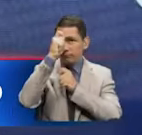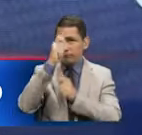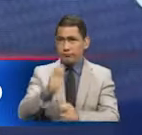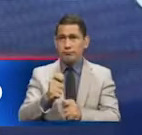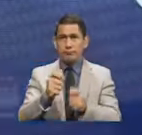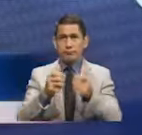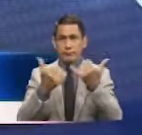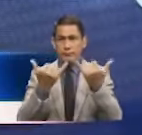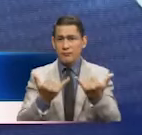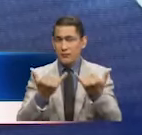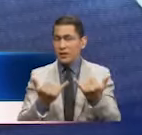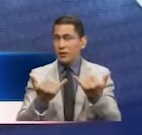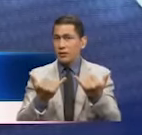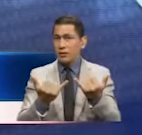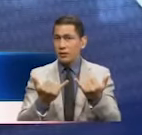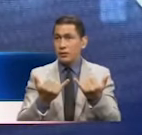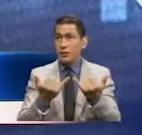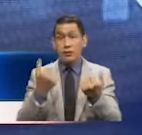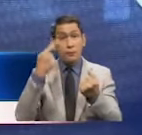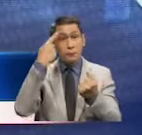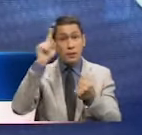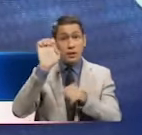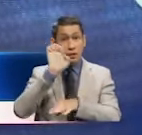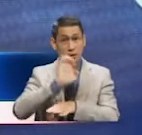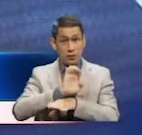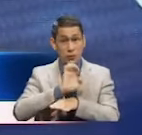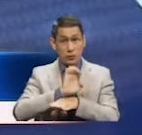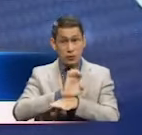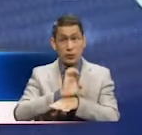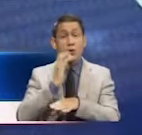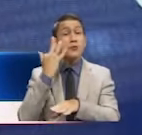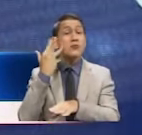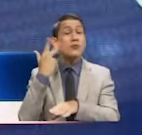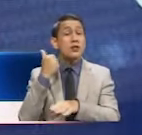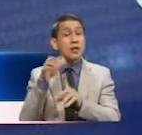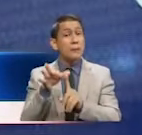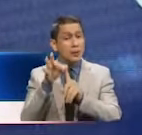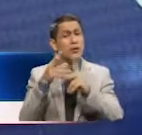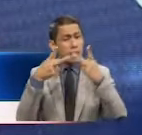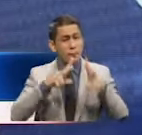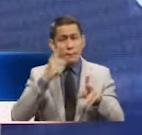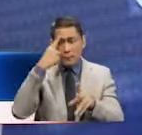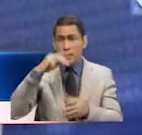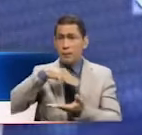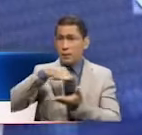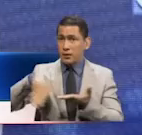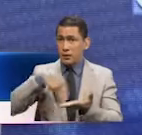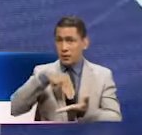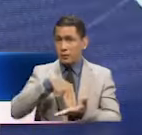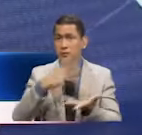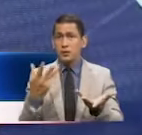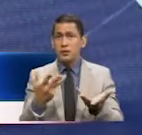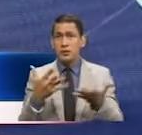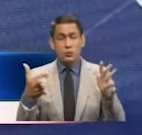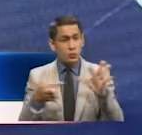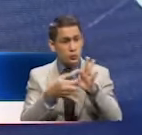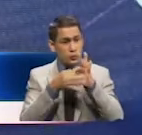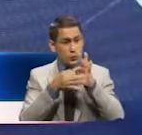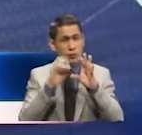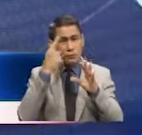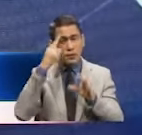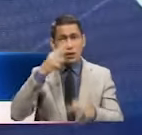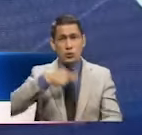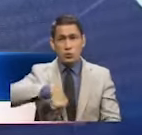que significa para el Ecuador y para Manabí la presencia, la unidad de todos